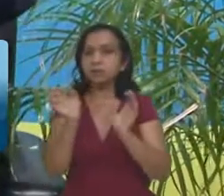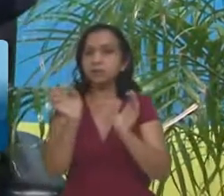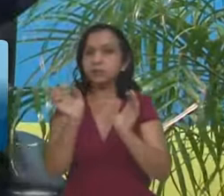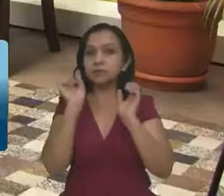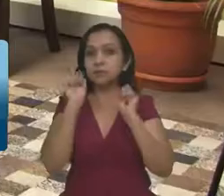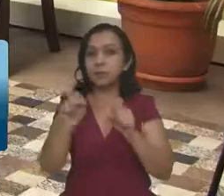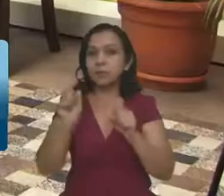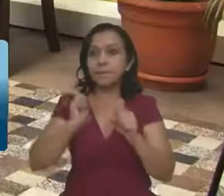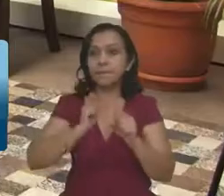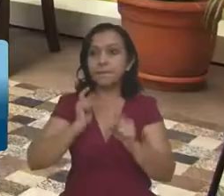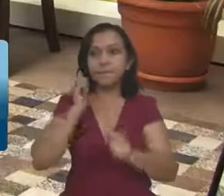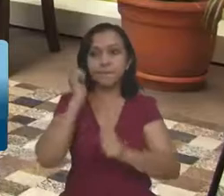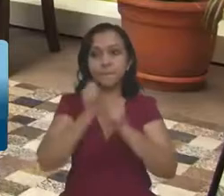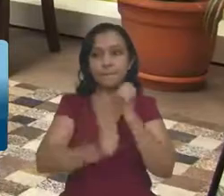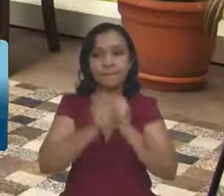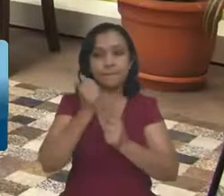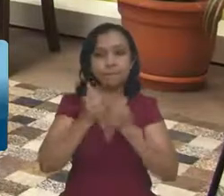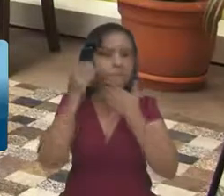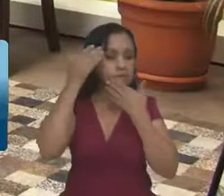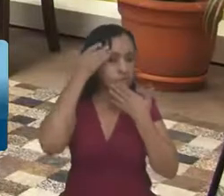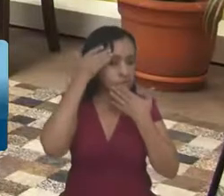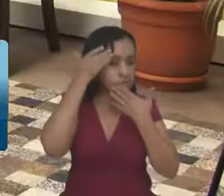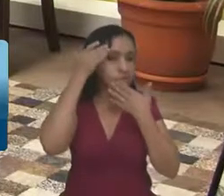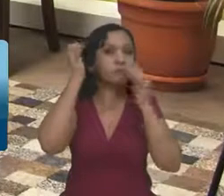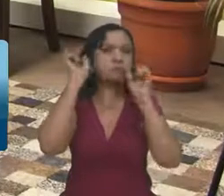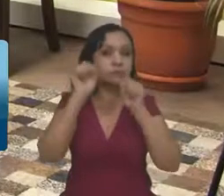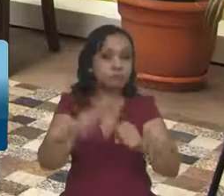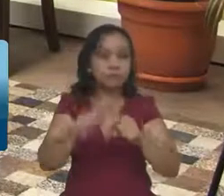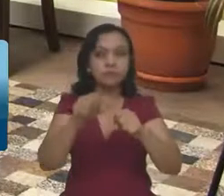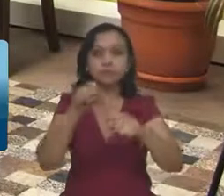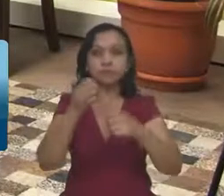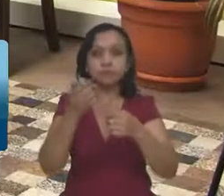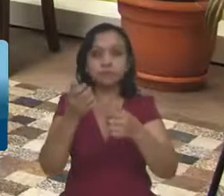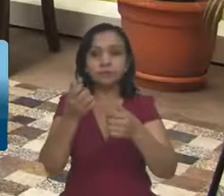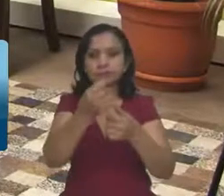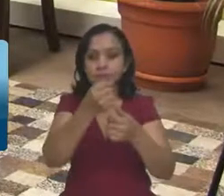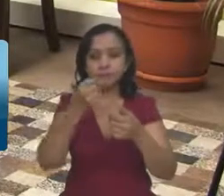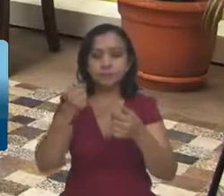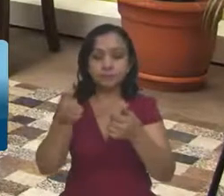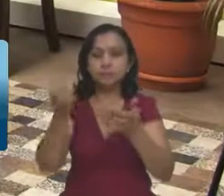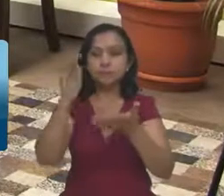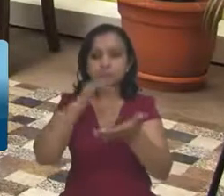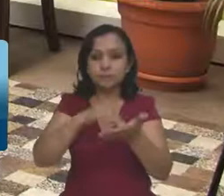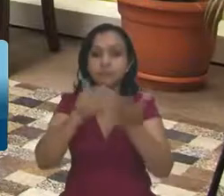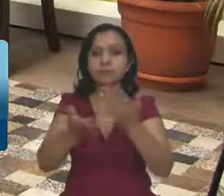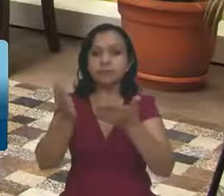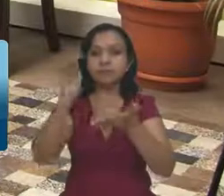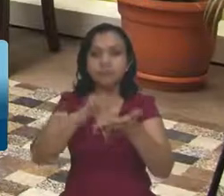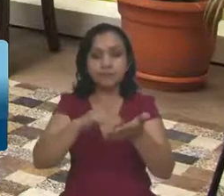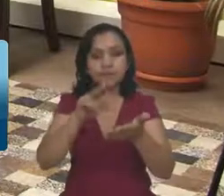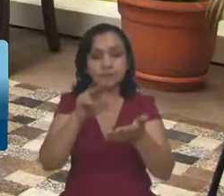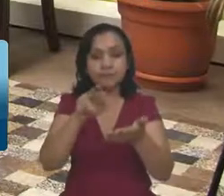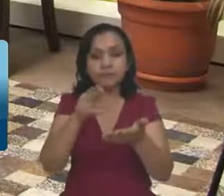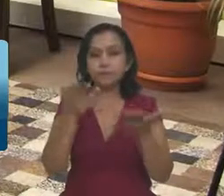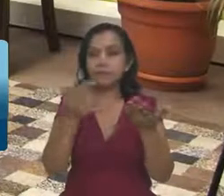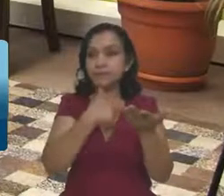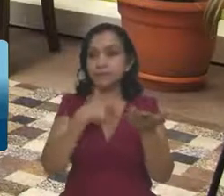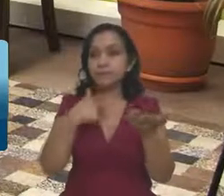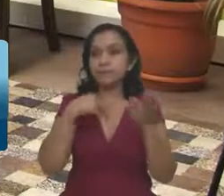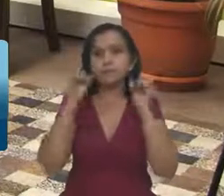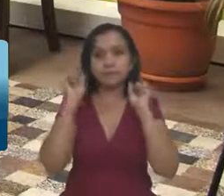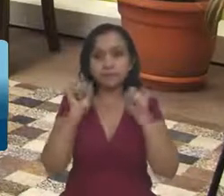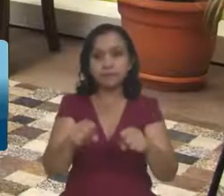llegar a tener una afectación a nivel de los nervios, y la afectación repetitiva de lo mismo, de estarse exponiendo a esto, entonces